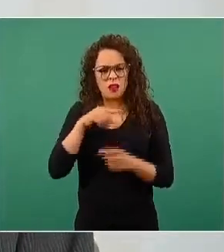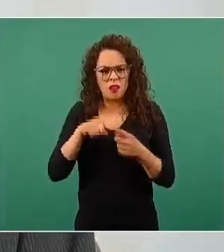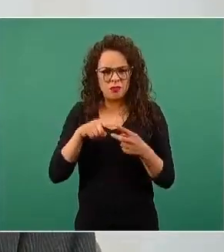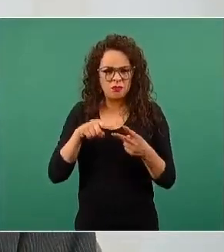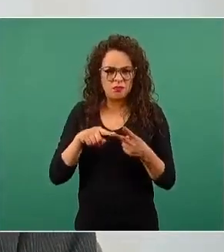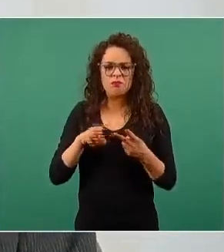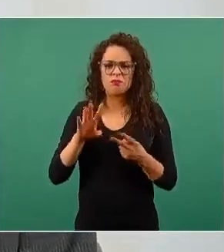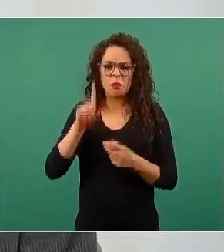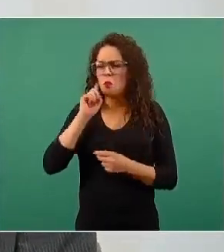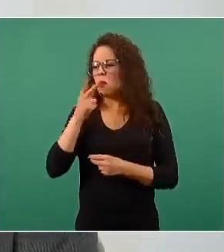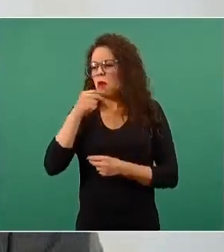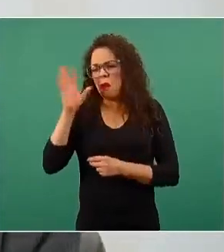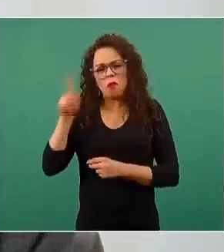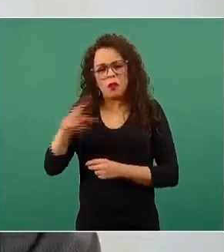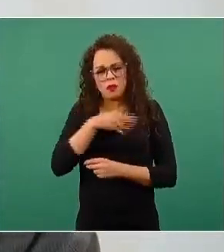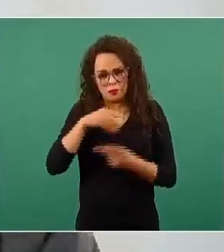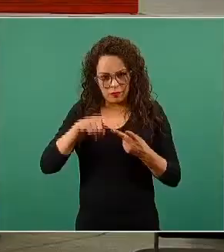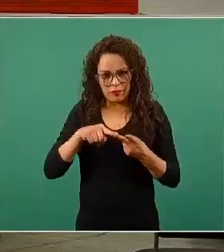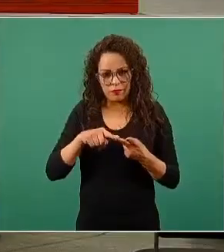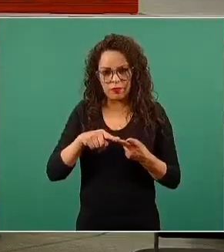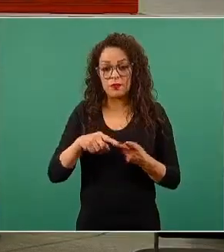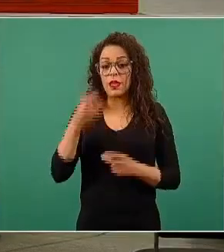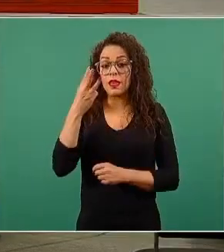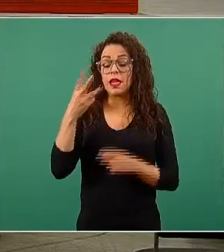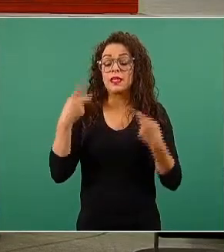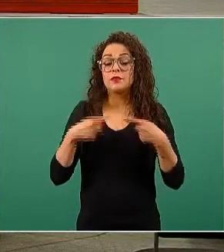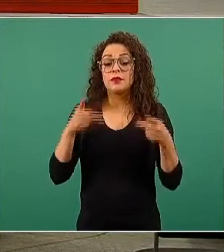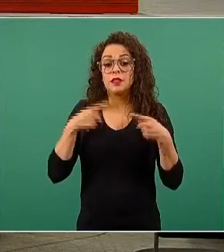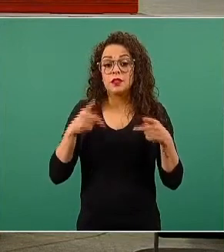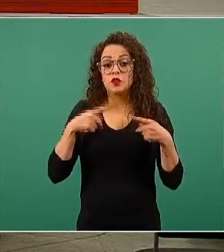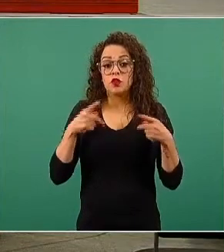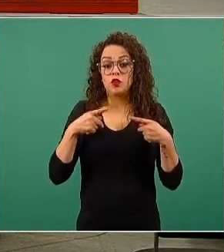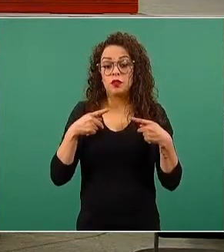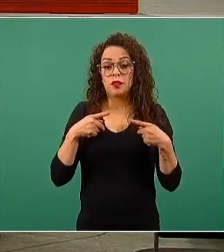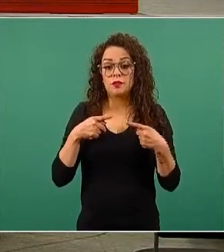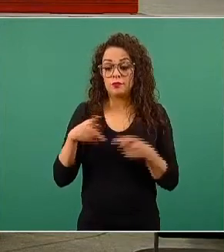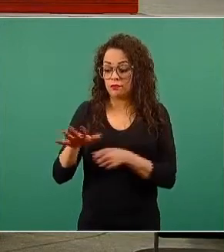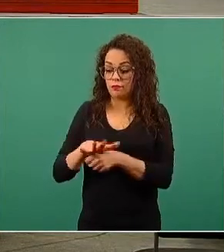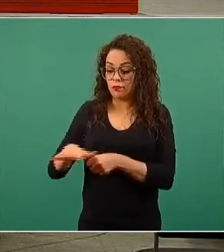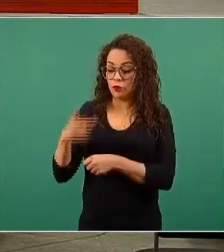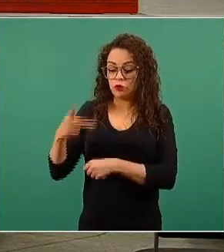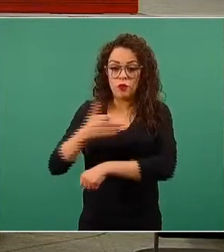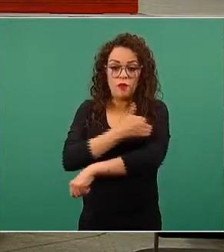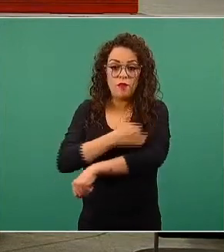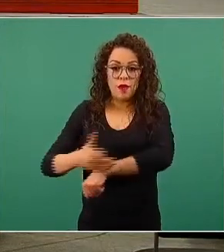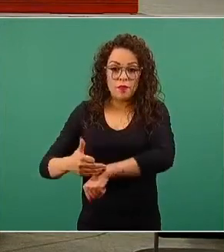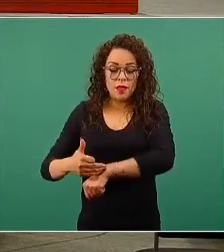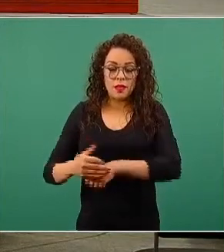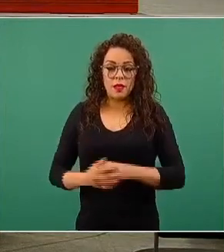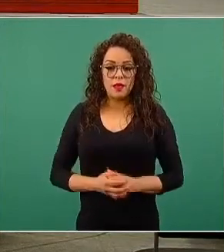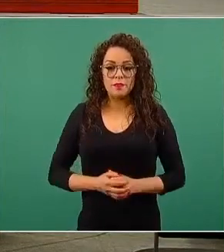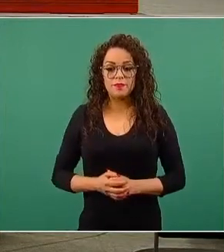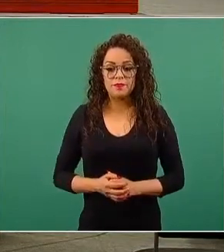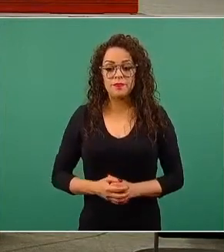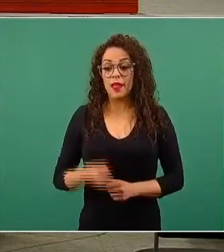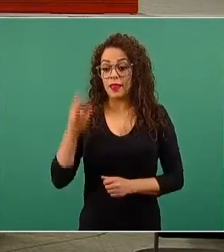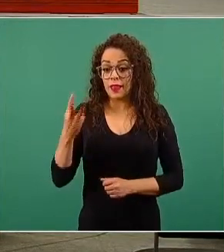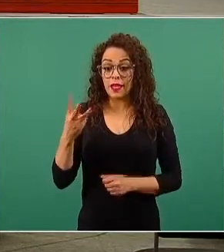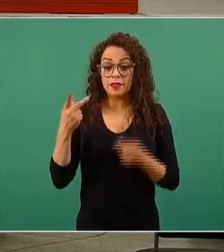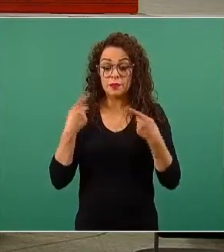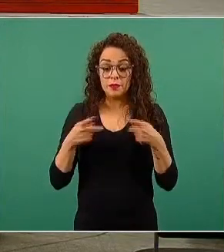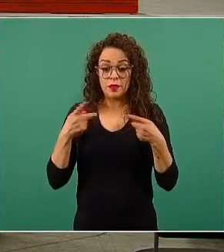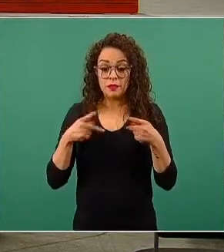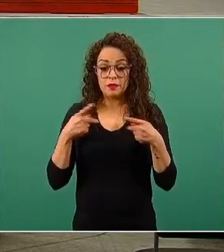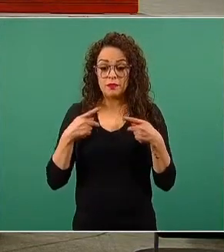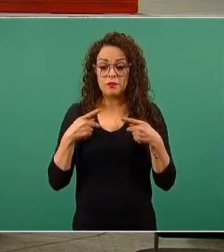no lo recuerdo bien, pero fueron tres personas en esa familia, y estas 3 personas